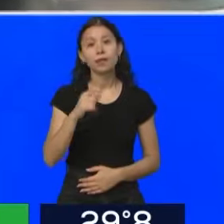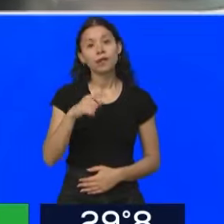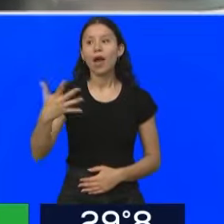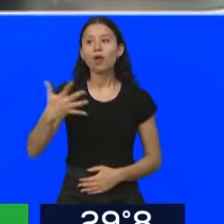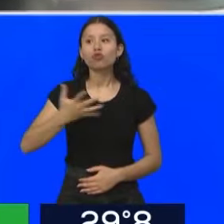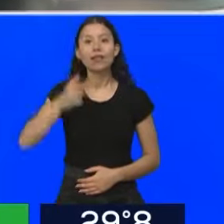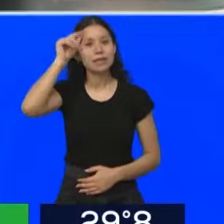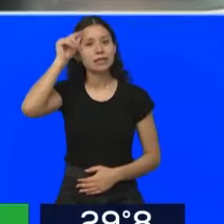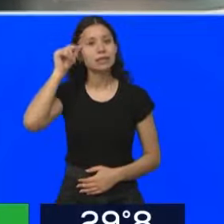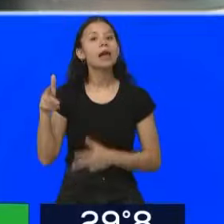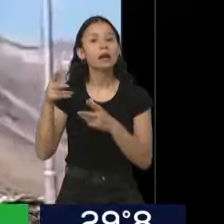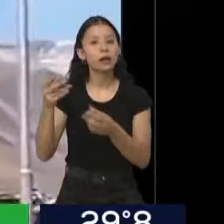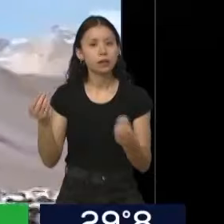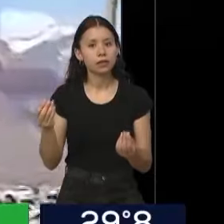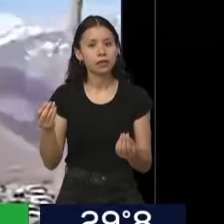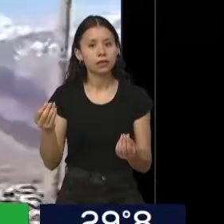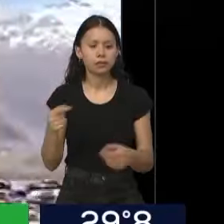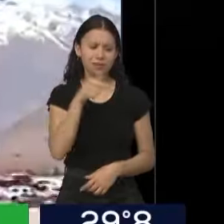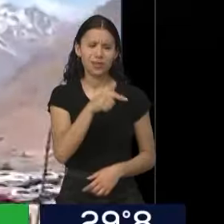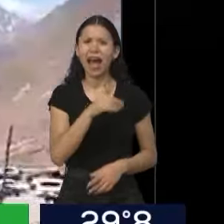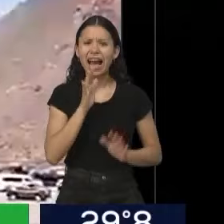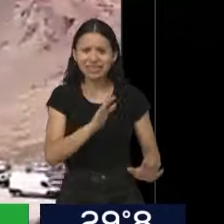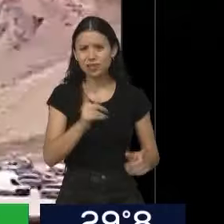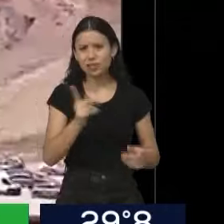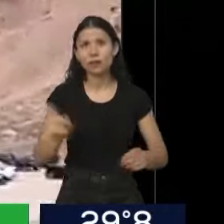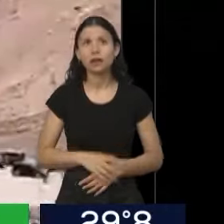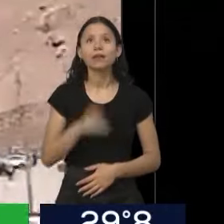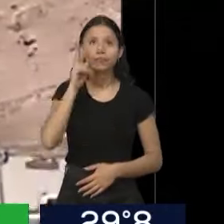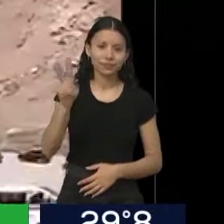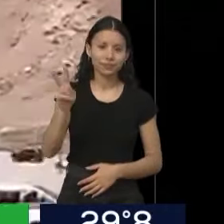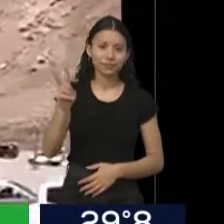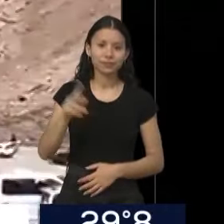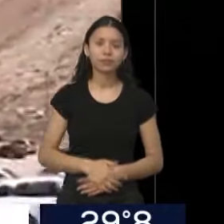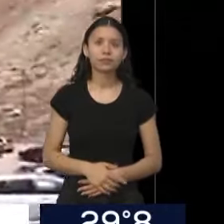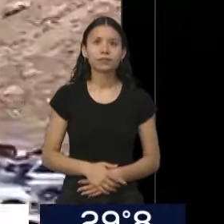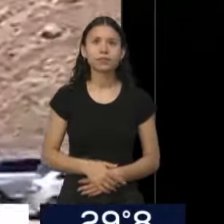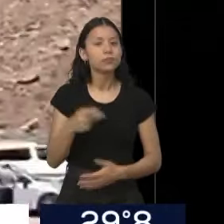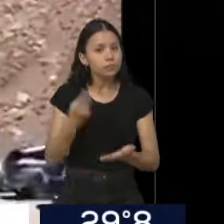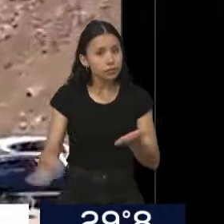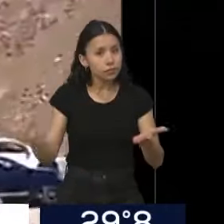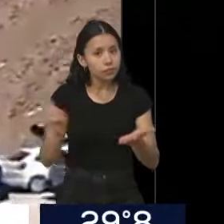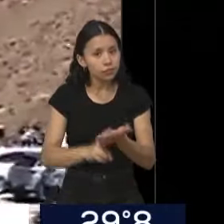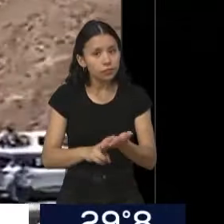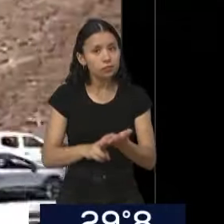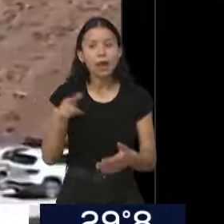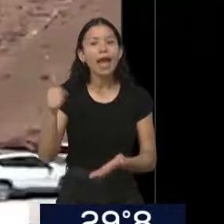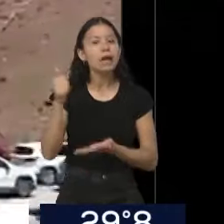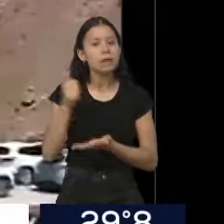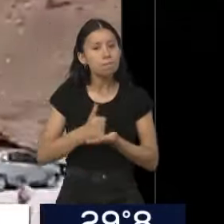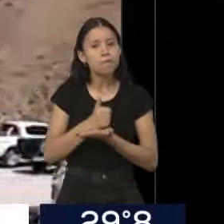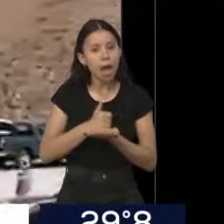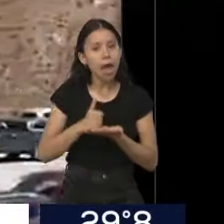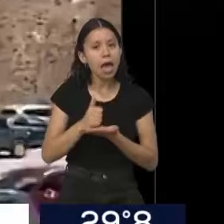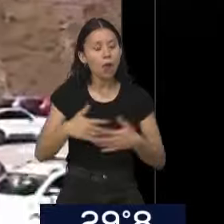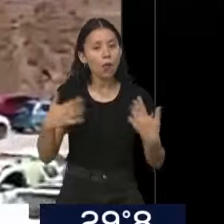de nuevo, porque claro. No lo vamos a hacer. Paso claro. Fronterizo, reiteramos, alta espera en frontera en